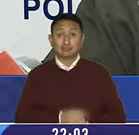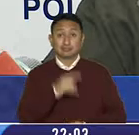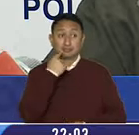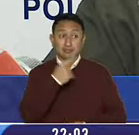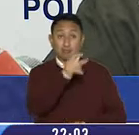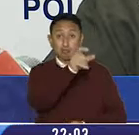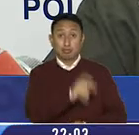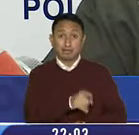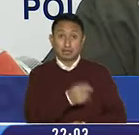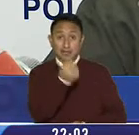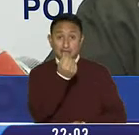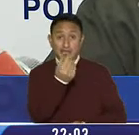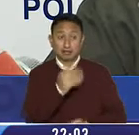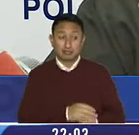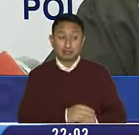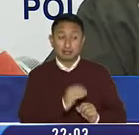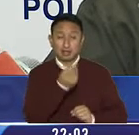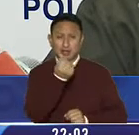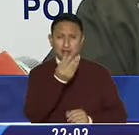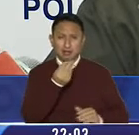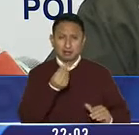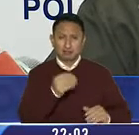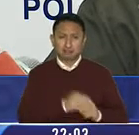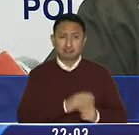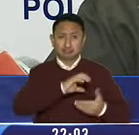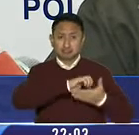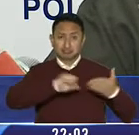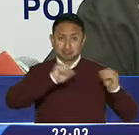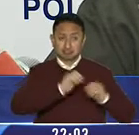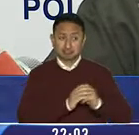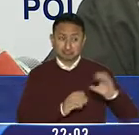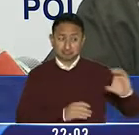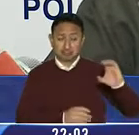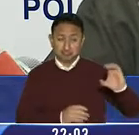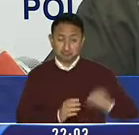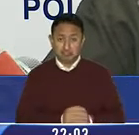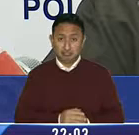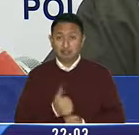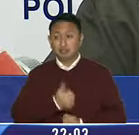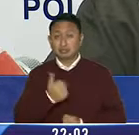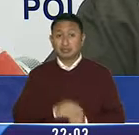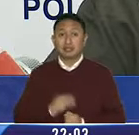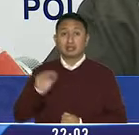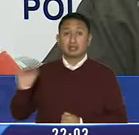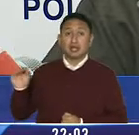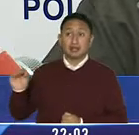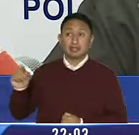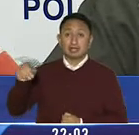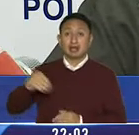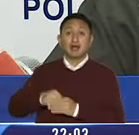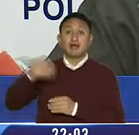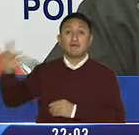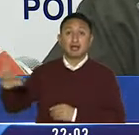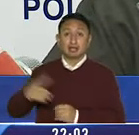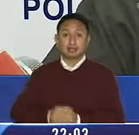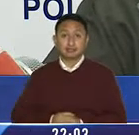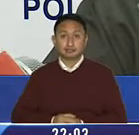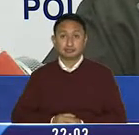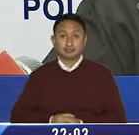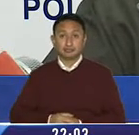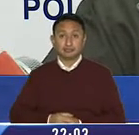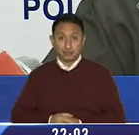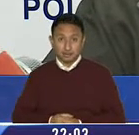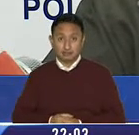la persona que sacaba o realizaba un retiro alto de dinero para posterior pasar la información a los ejecutores